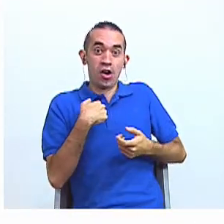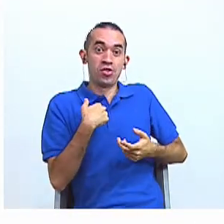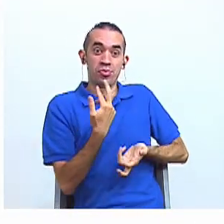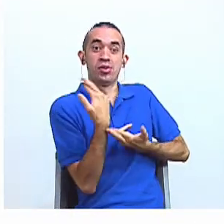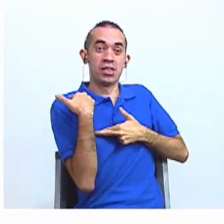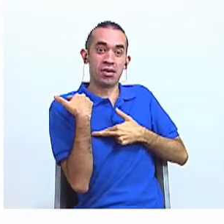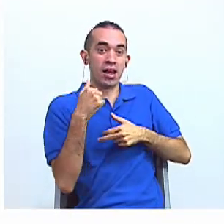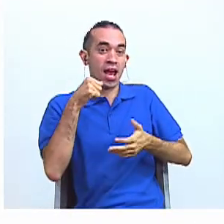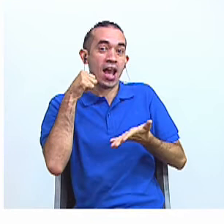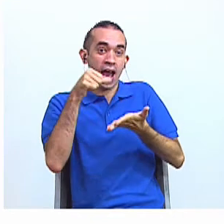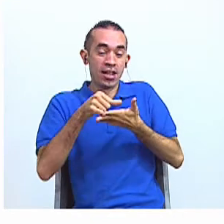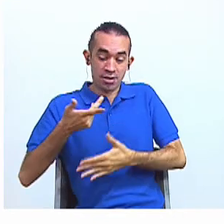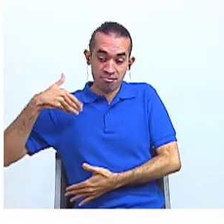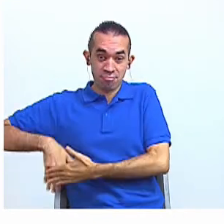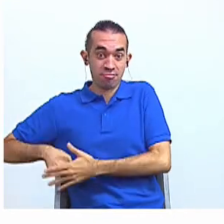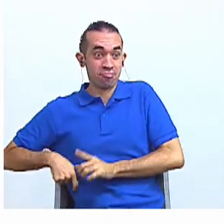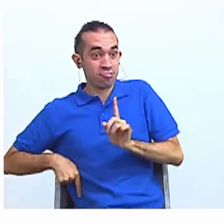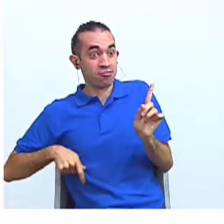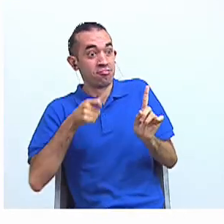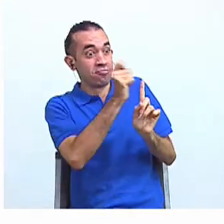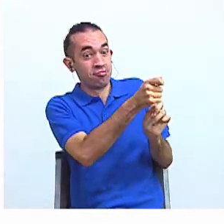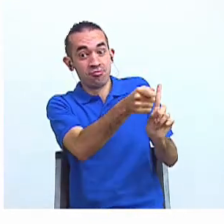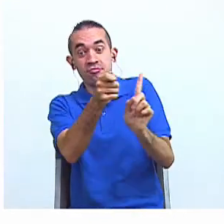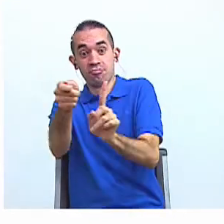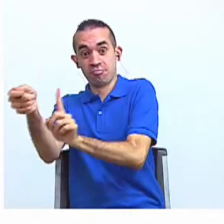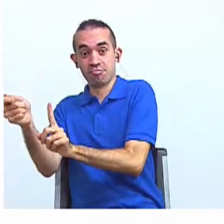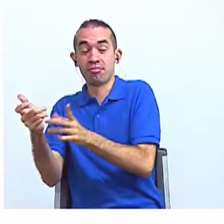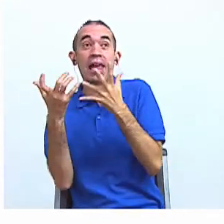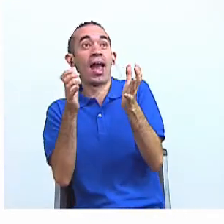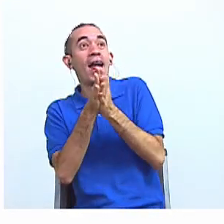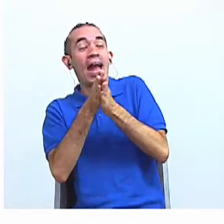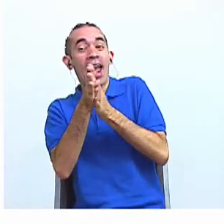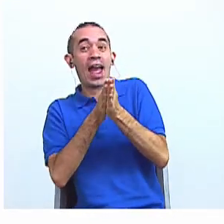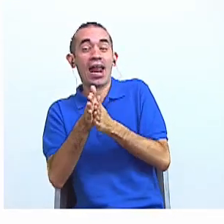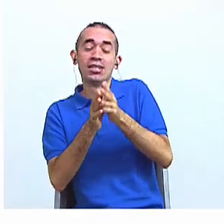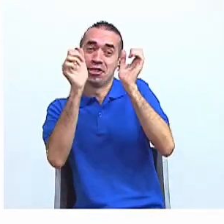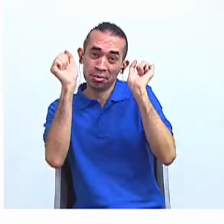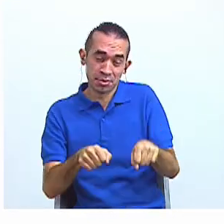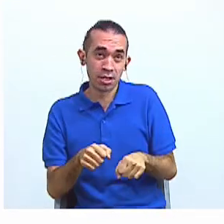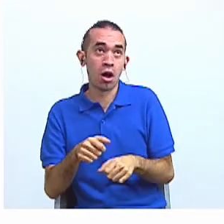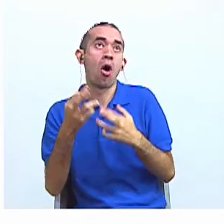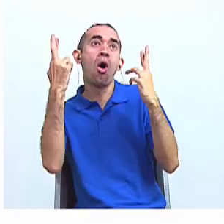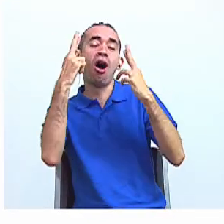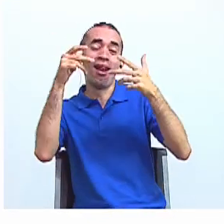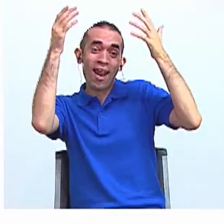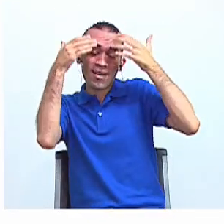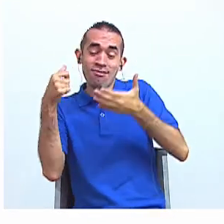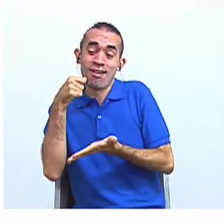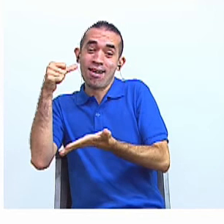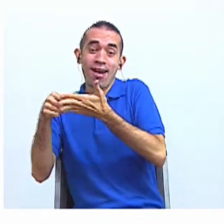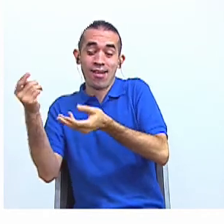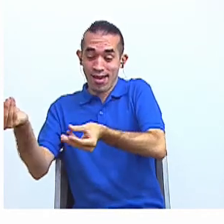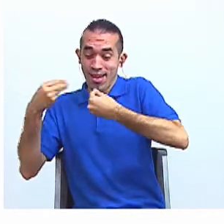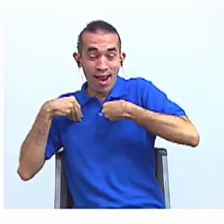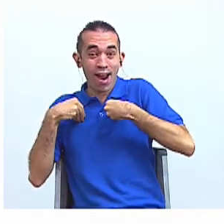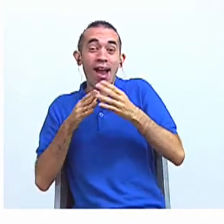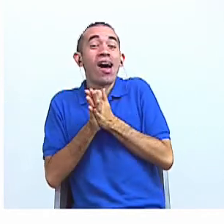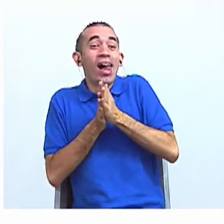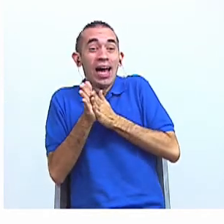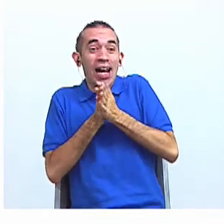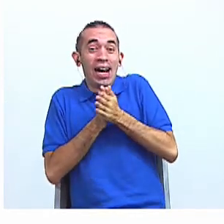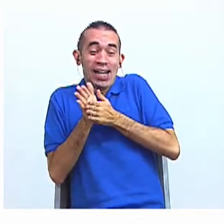cartero para ir a todas partes, y comienza a contemplar la posibilidad de recibir una carta del rey.